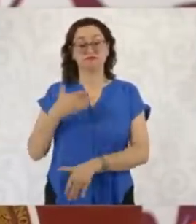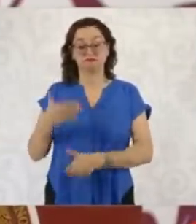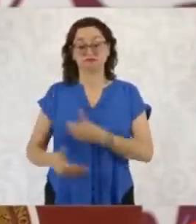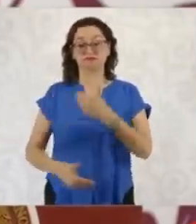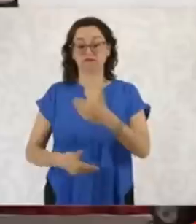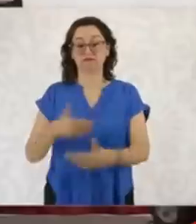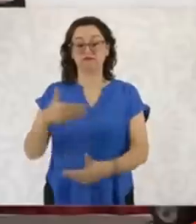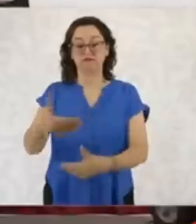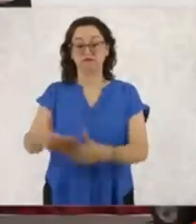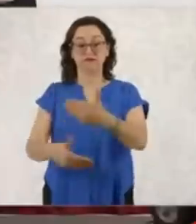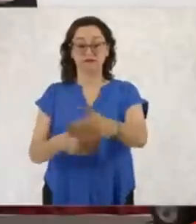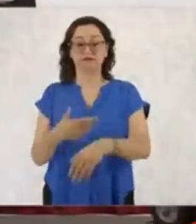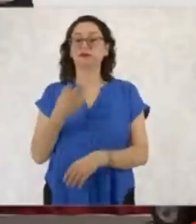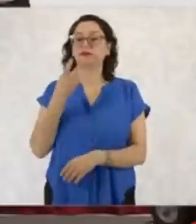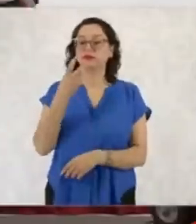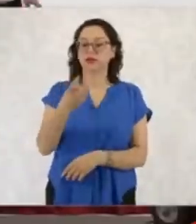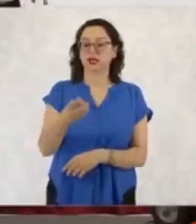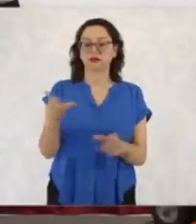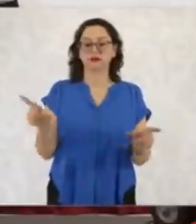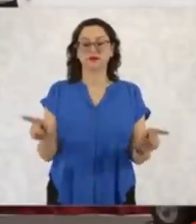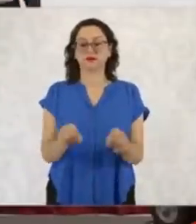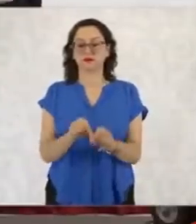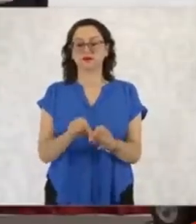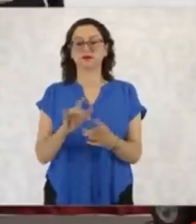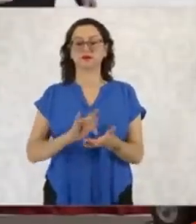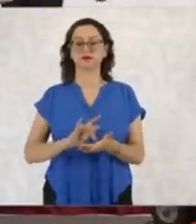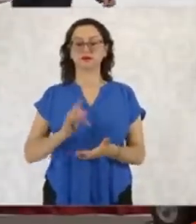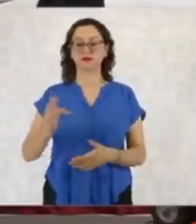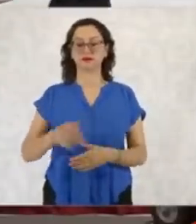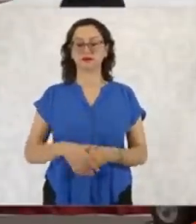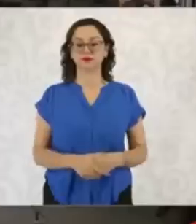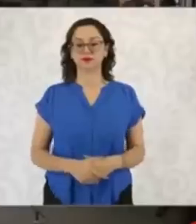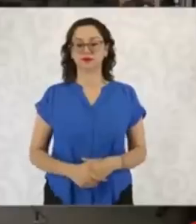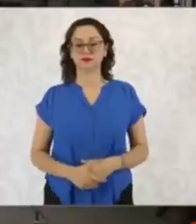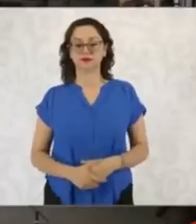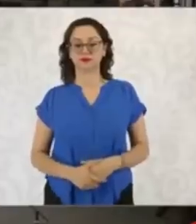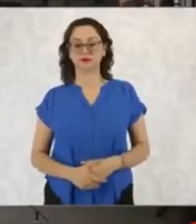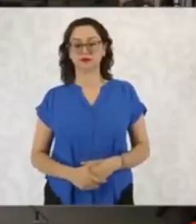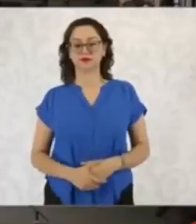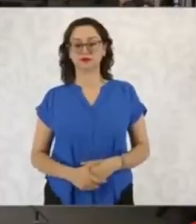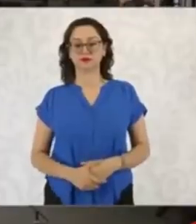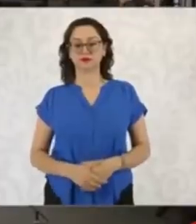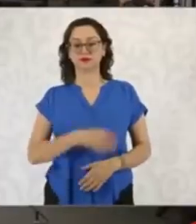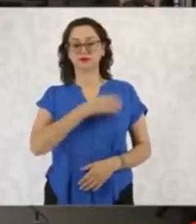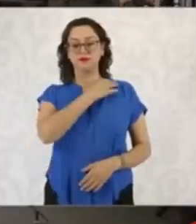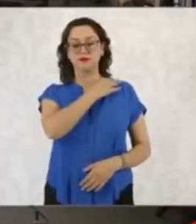ocurriendo. Pues ese es mi comentario. Gracias. Adelante, Claudia.